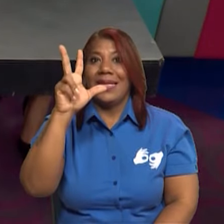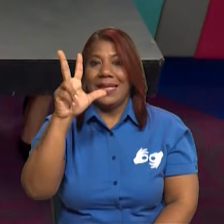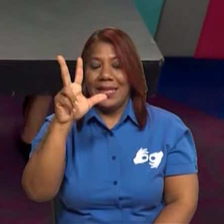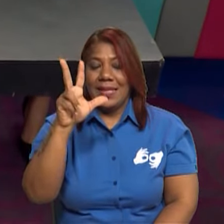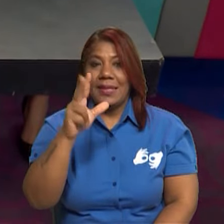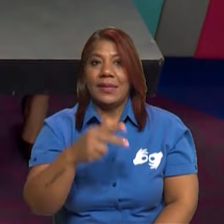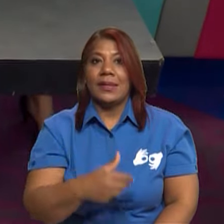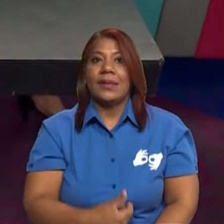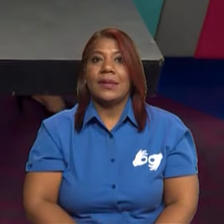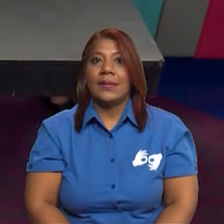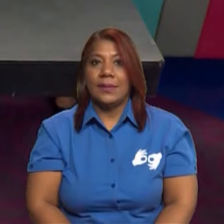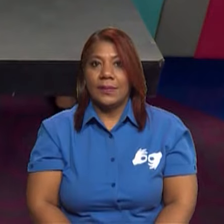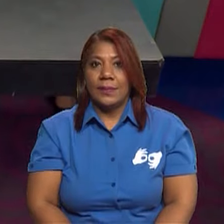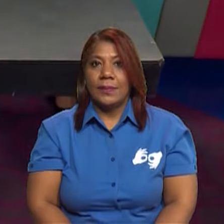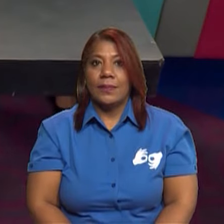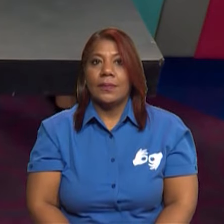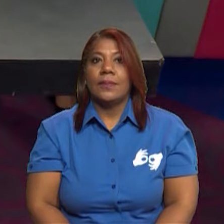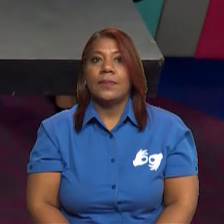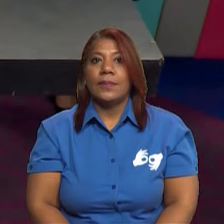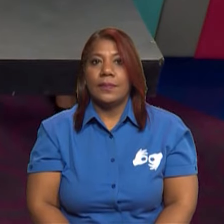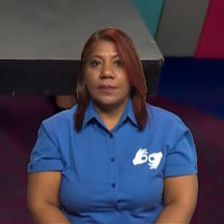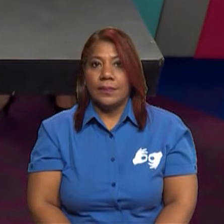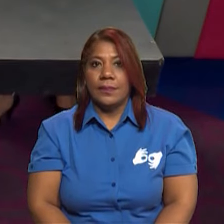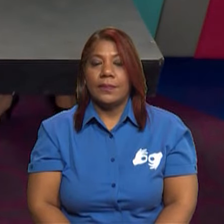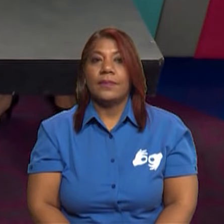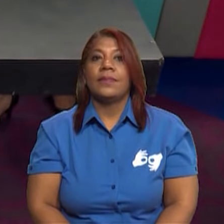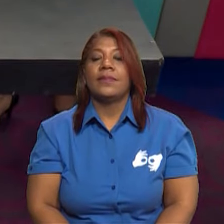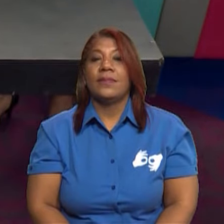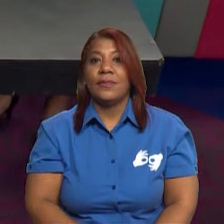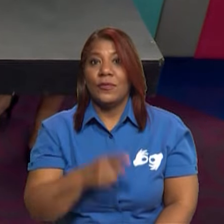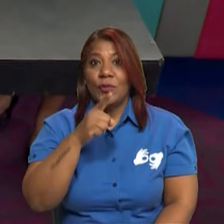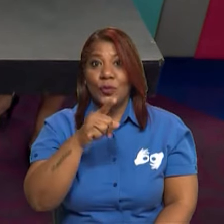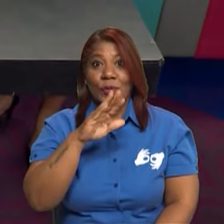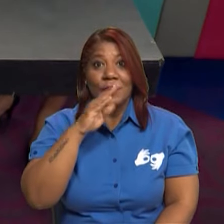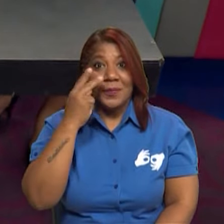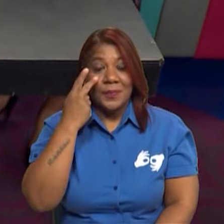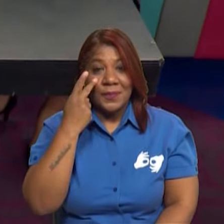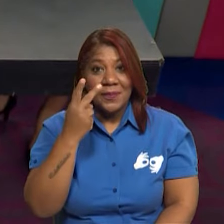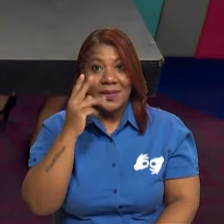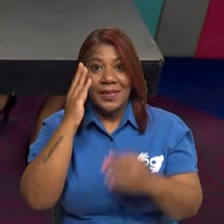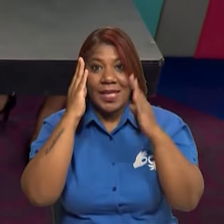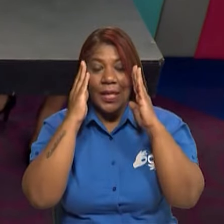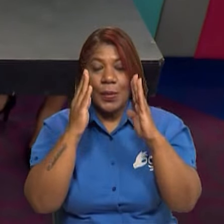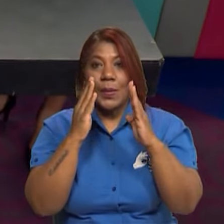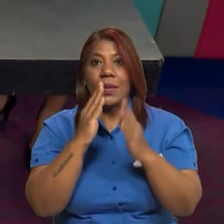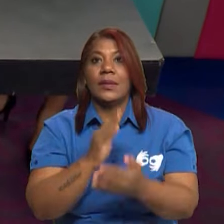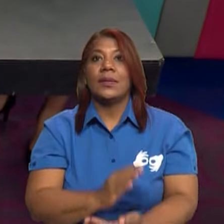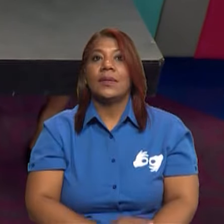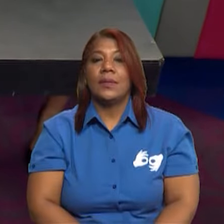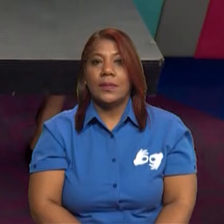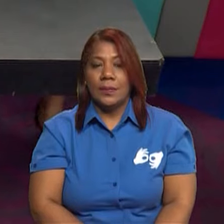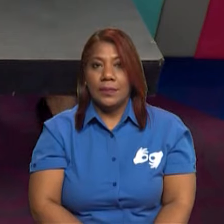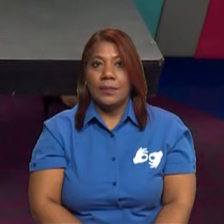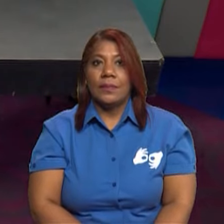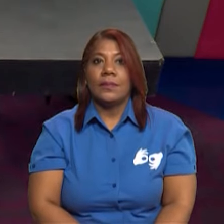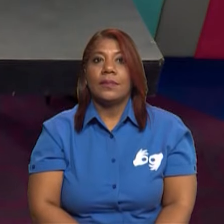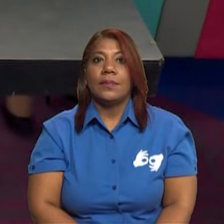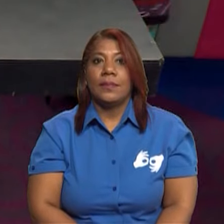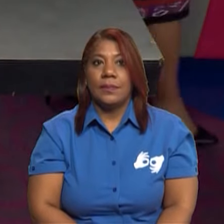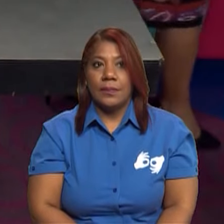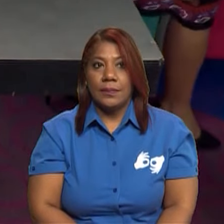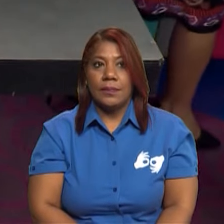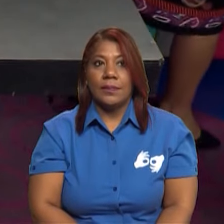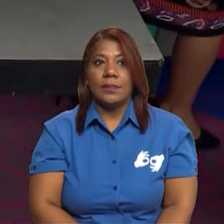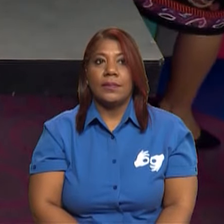maestra Carmen. El número 3. Muy bien. Los chicos también lo van a poder ver en la pantalla. ¿Cómo sacamos